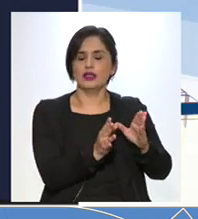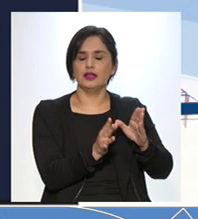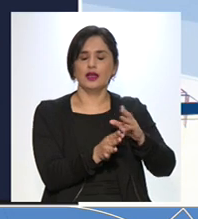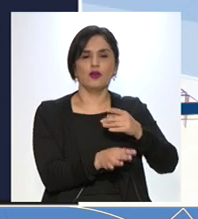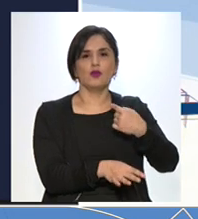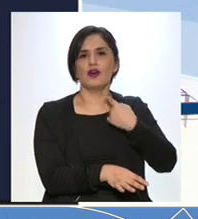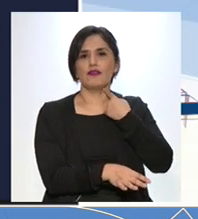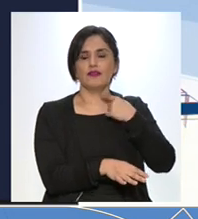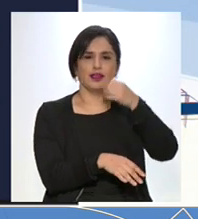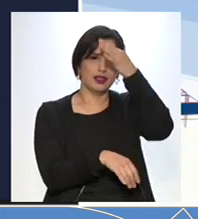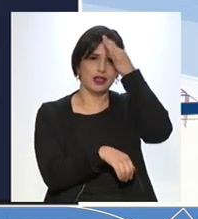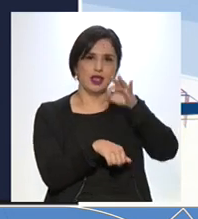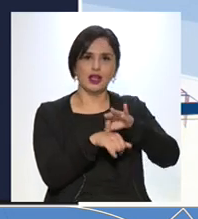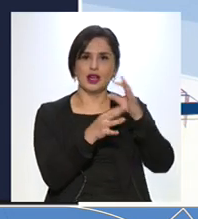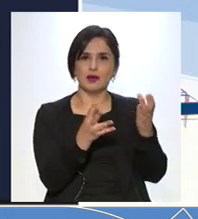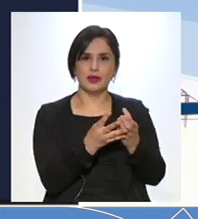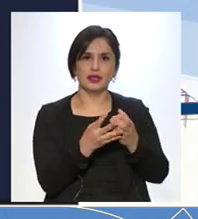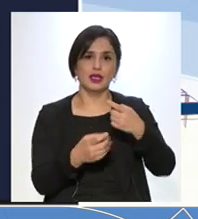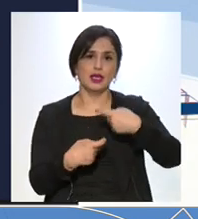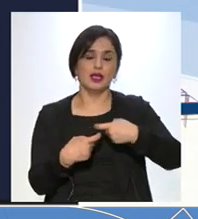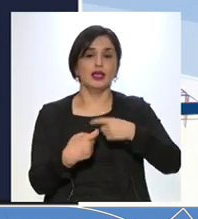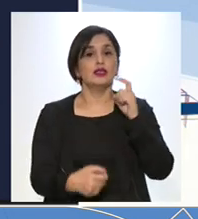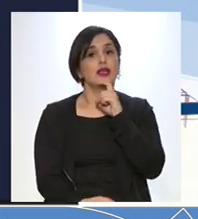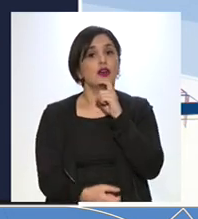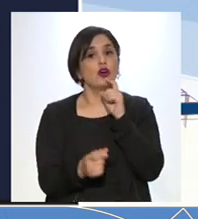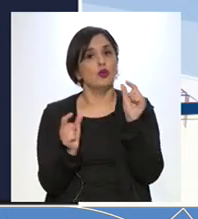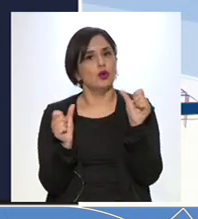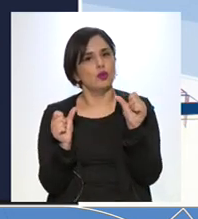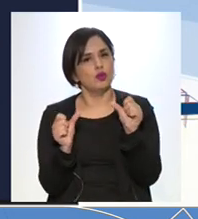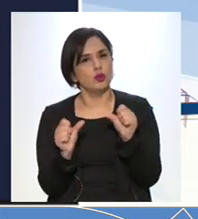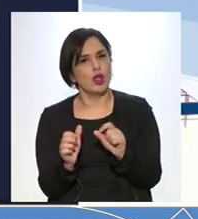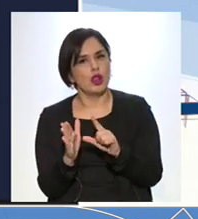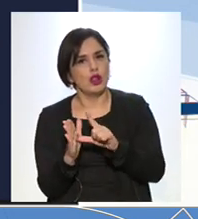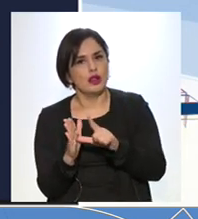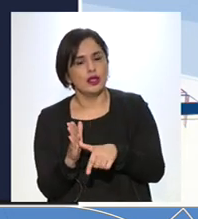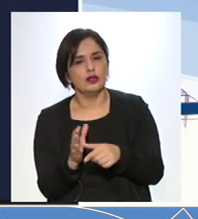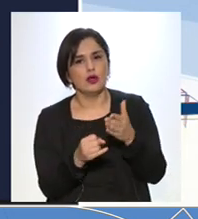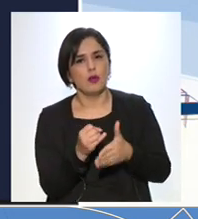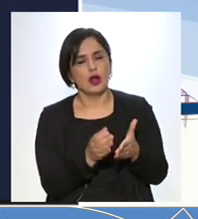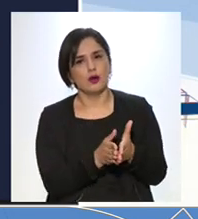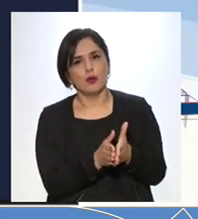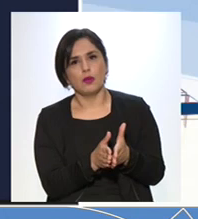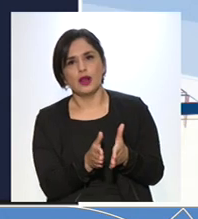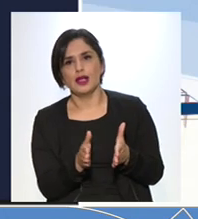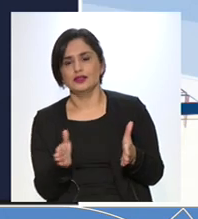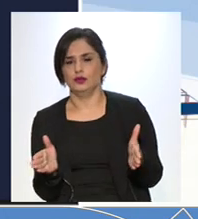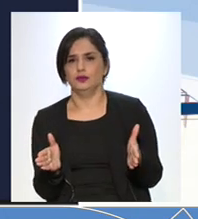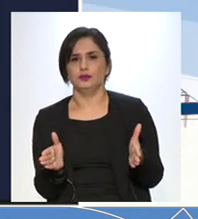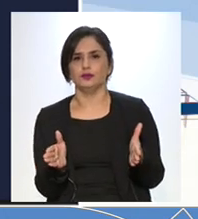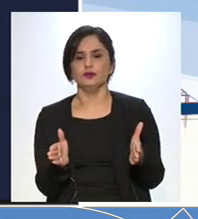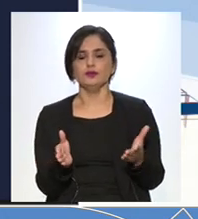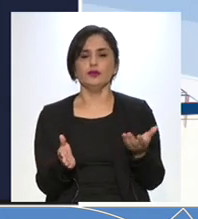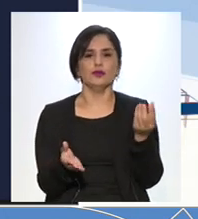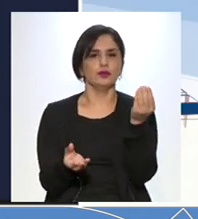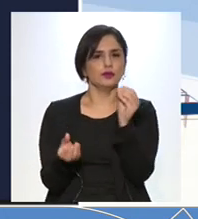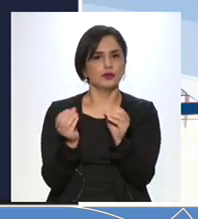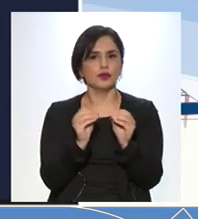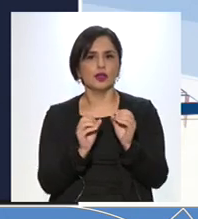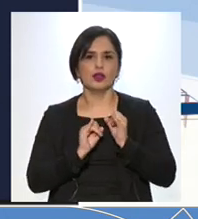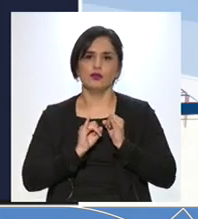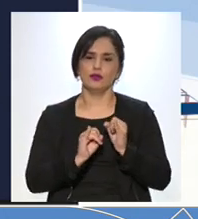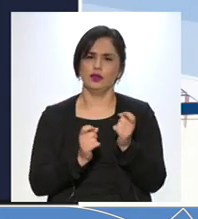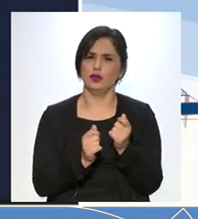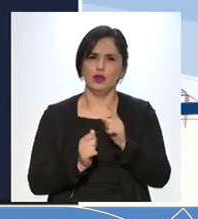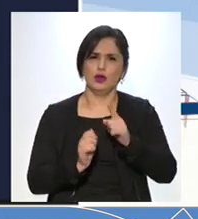pandemia y que el precio del cobre convergerá lentamente a su nivel de largo plazo. En el agregado, los datos económicos globales no han mostrado